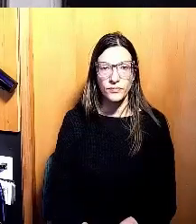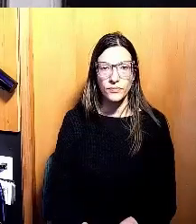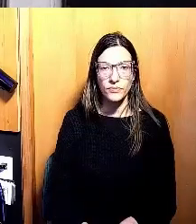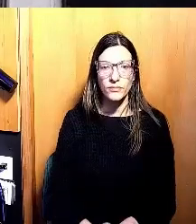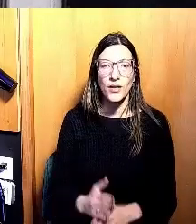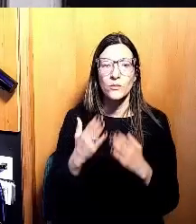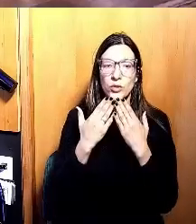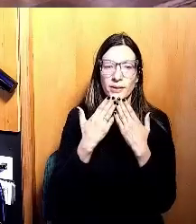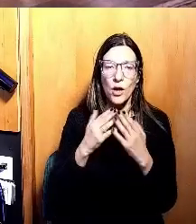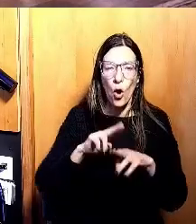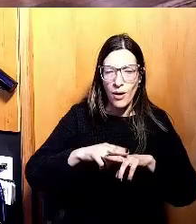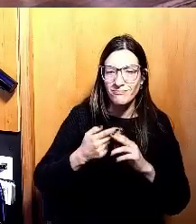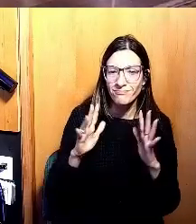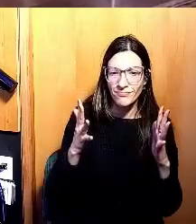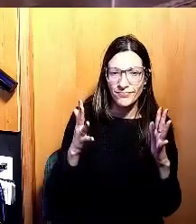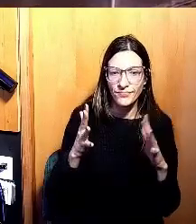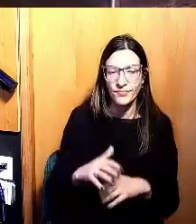Muchísimas gracias, otro fuerte aplauso.